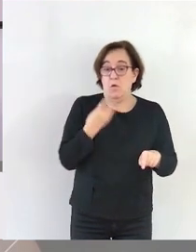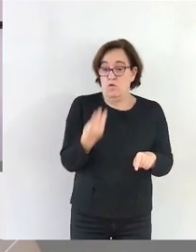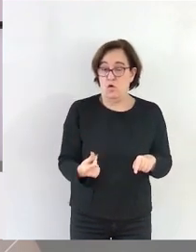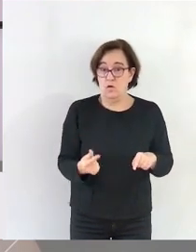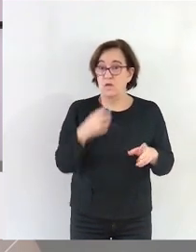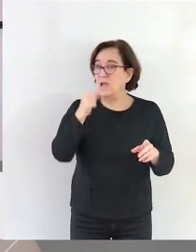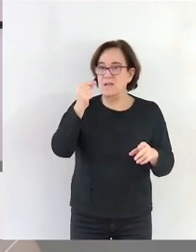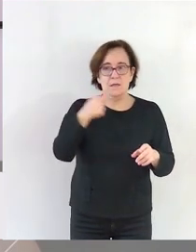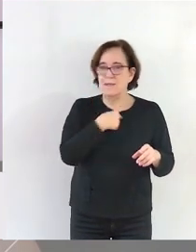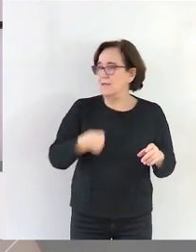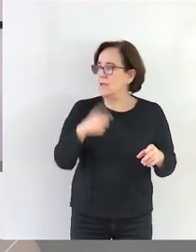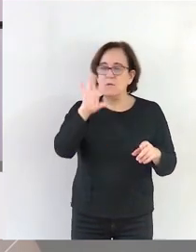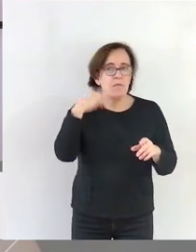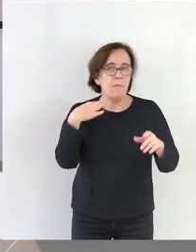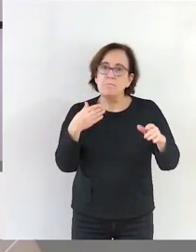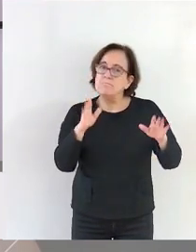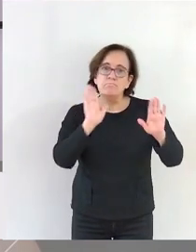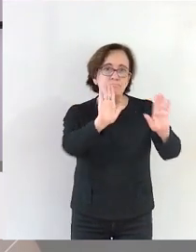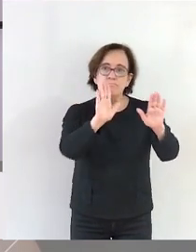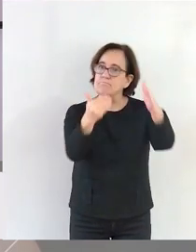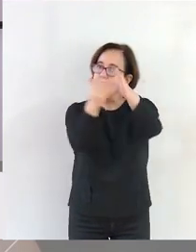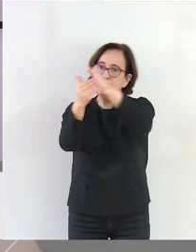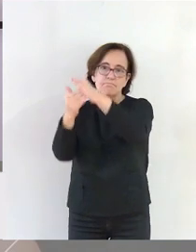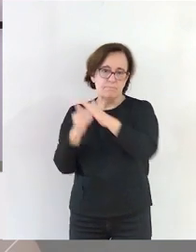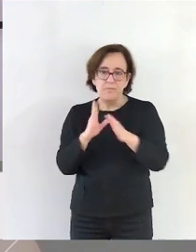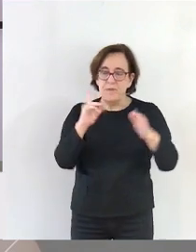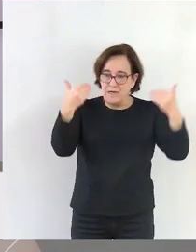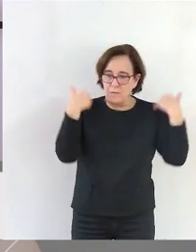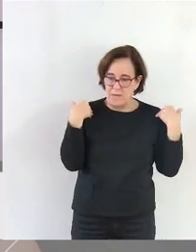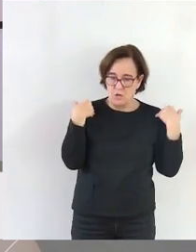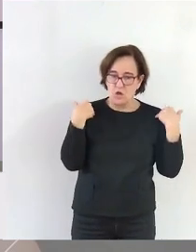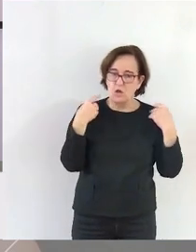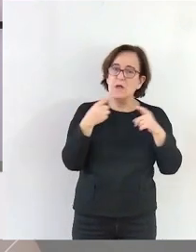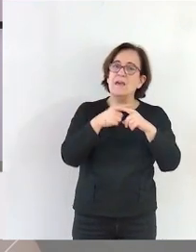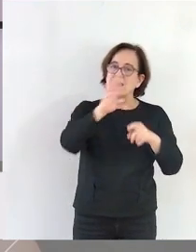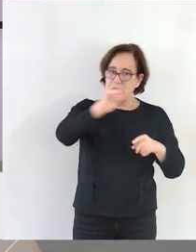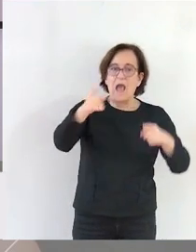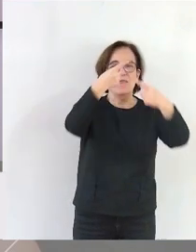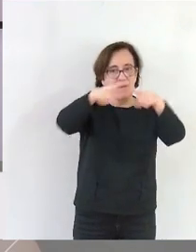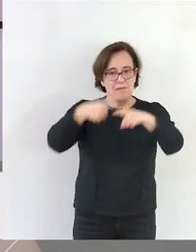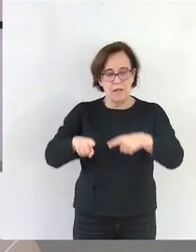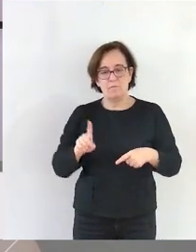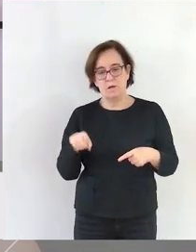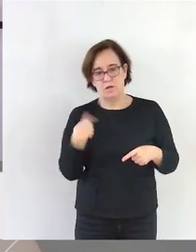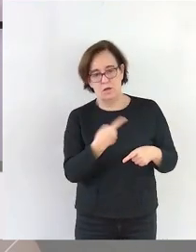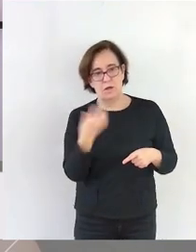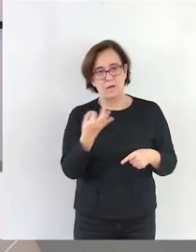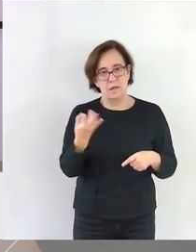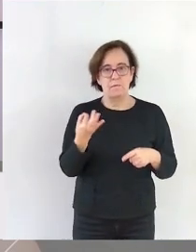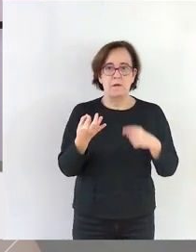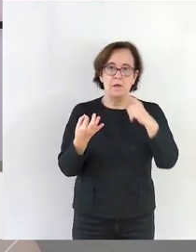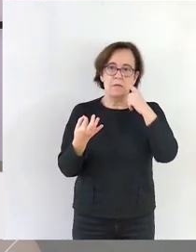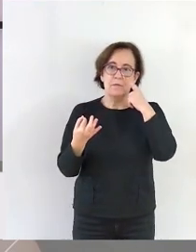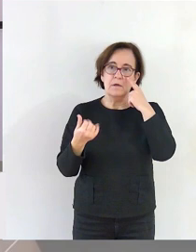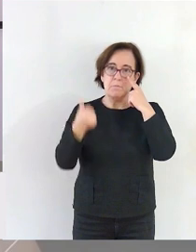pasando como china no nos lo podemos permitir Así es que responsabilidades comunes sí diferenciadas claramente eh nosotros tenemos que tomar